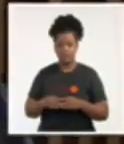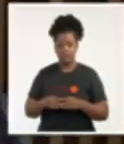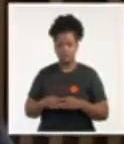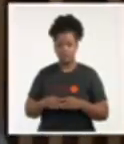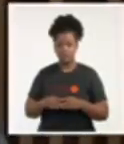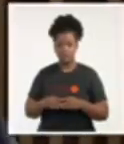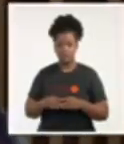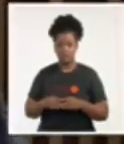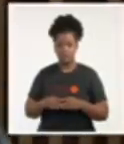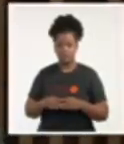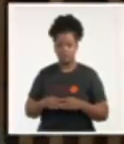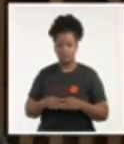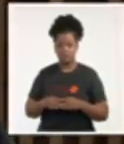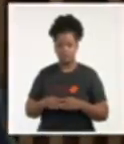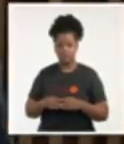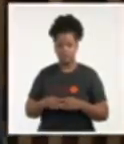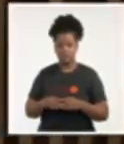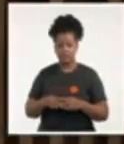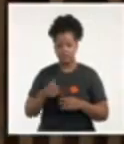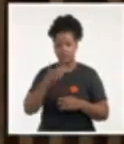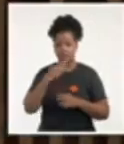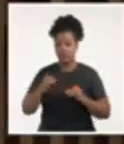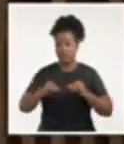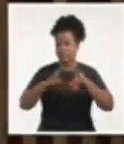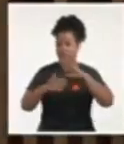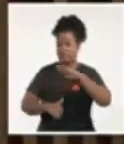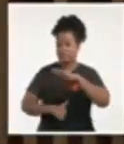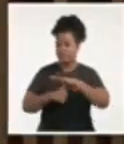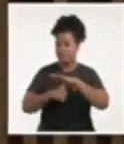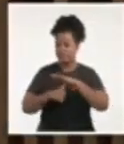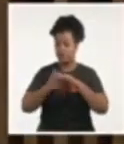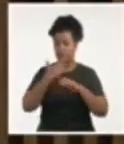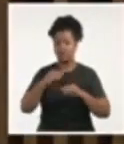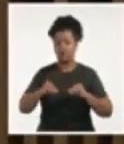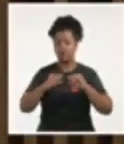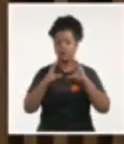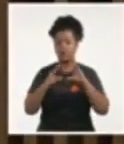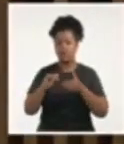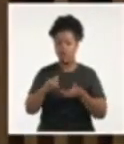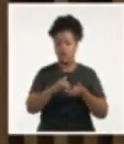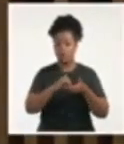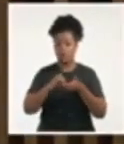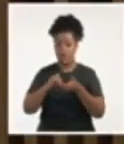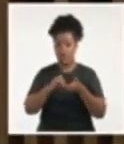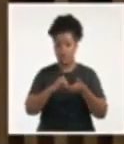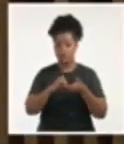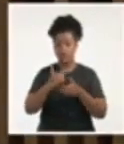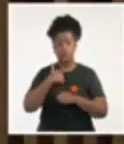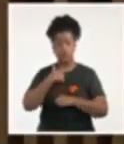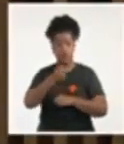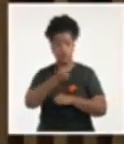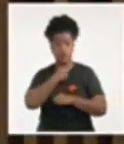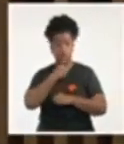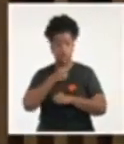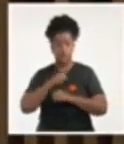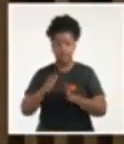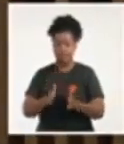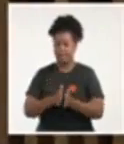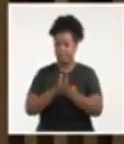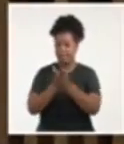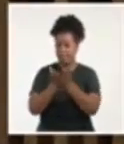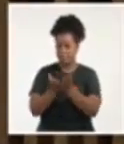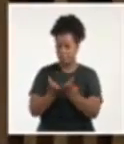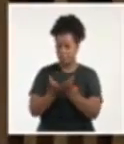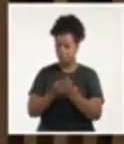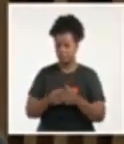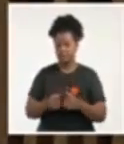Buenos días, presidente. Buenos días a los demás compañeros presentes. Soy Alina Pereira Robbio, periodista del diario Juventud Rebelde. Mi pregunta